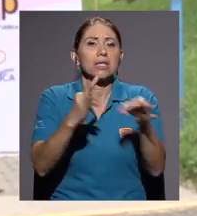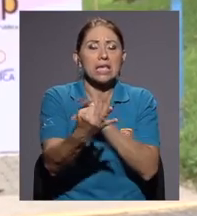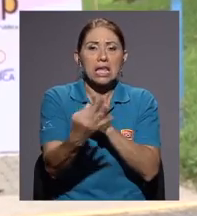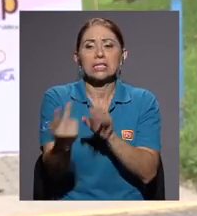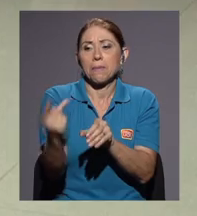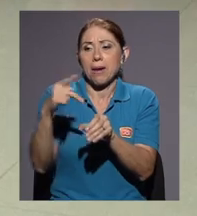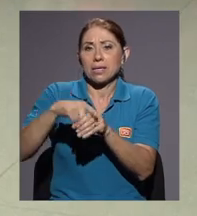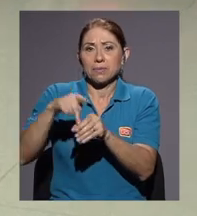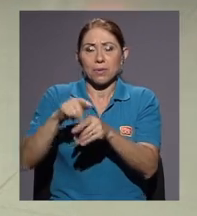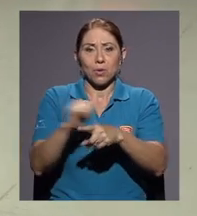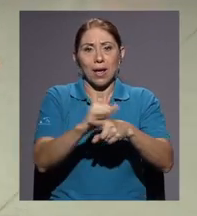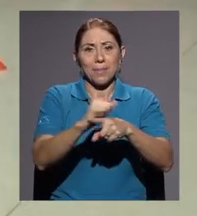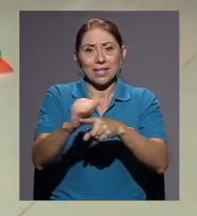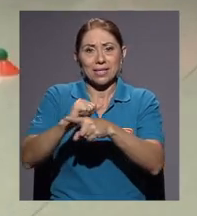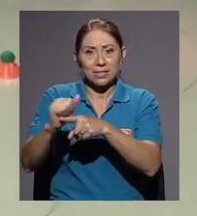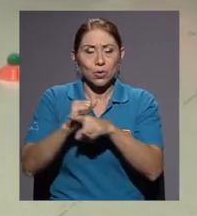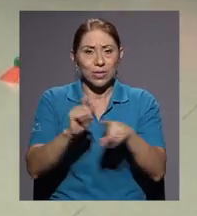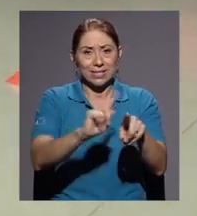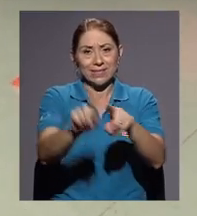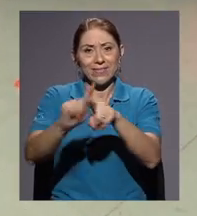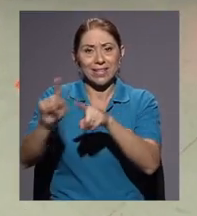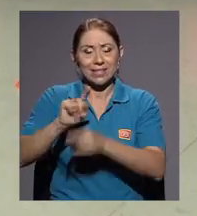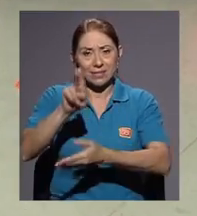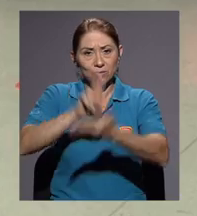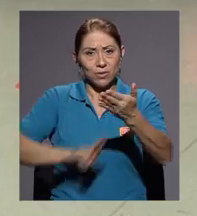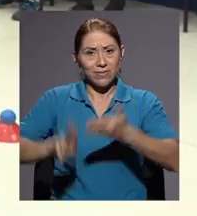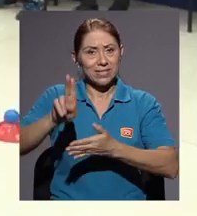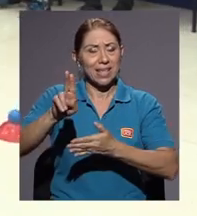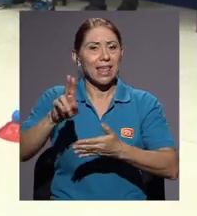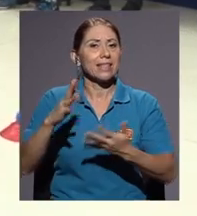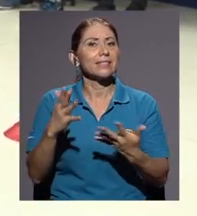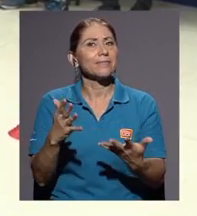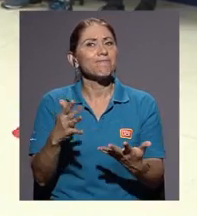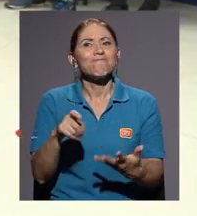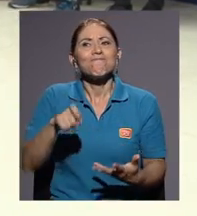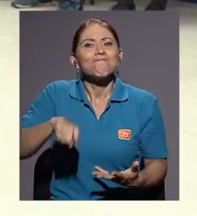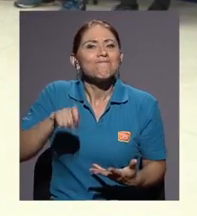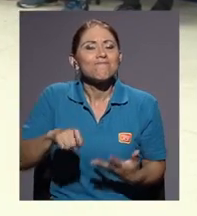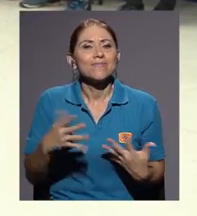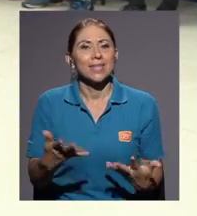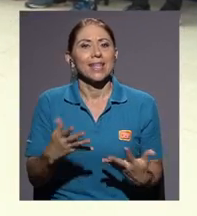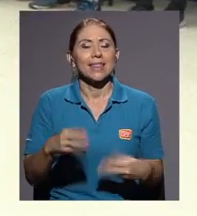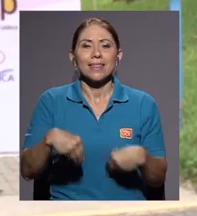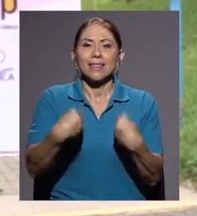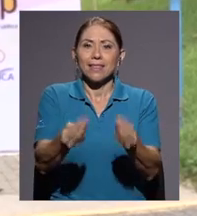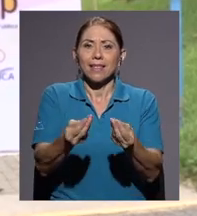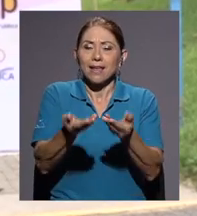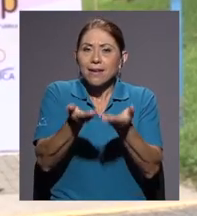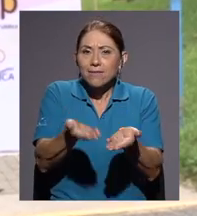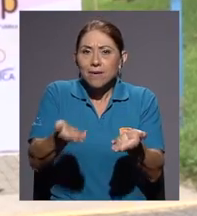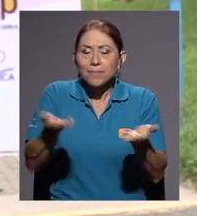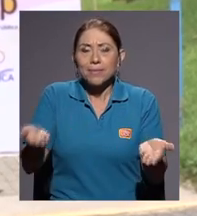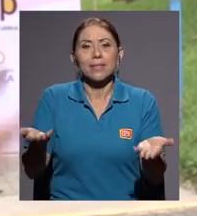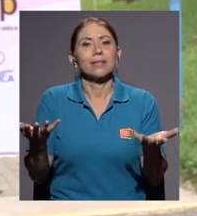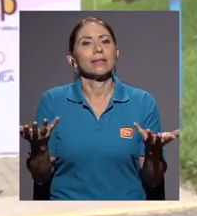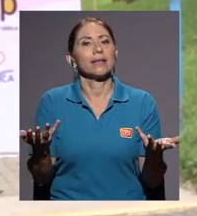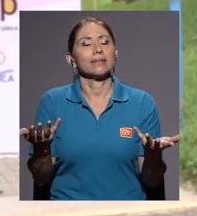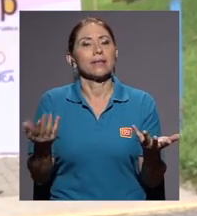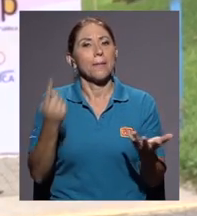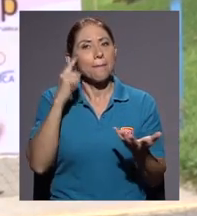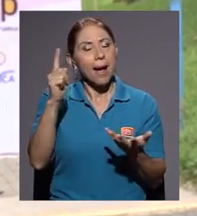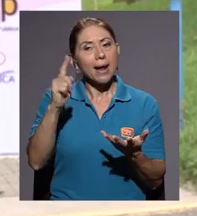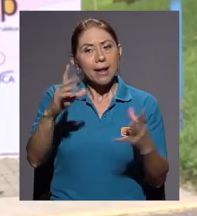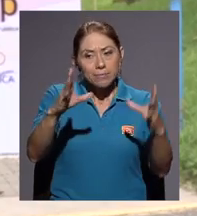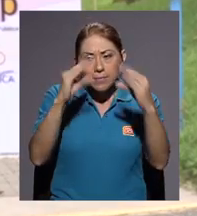capacitaciones que han hecho las universidades, siempre es como la necesidad de dar herramientas para estar